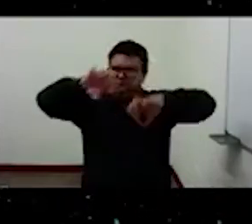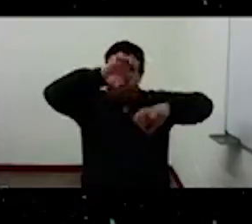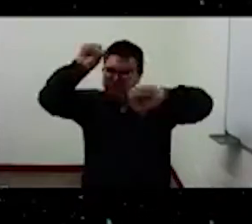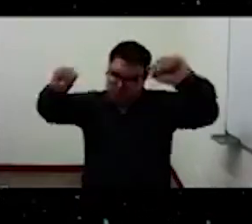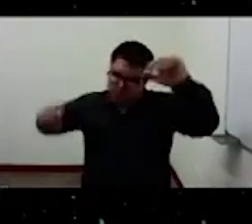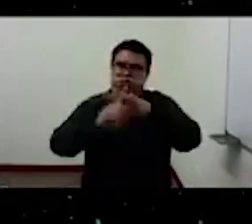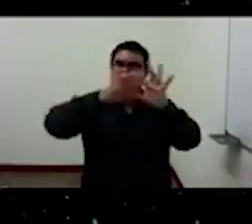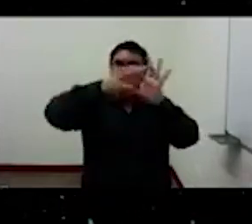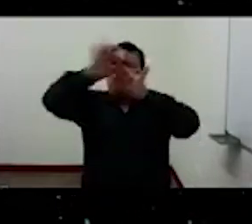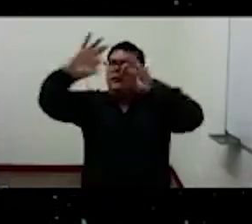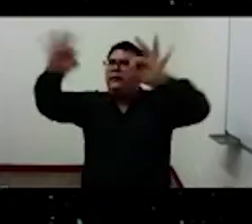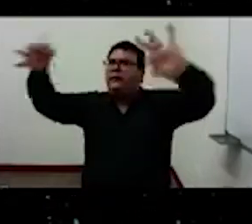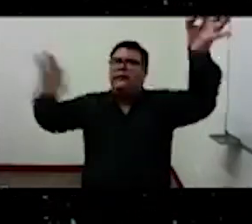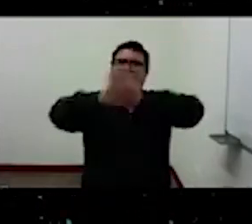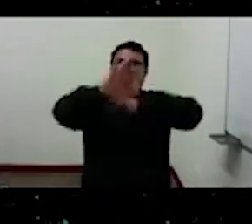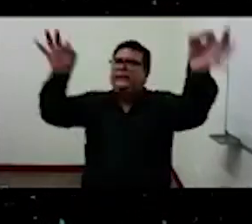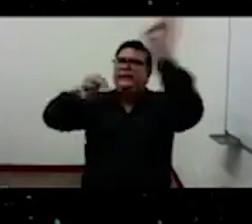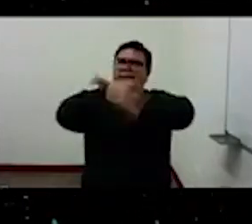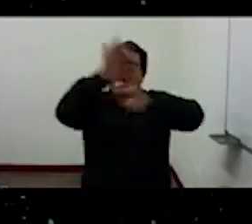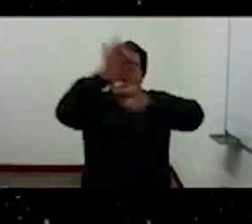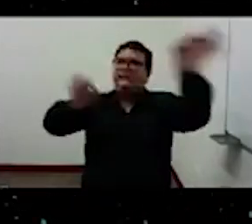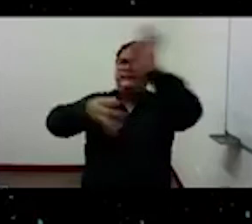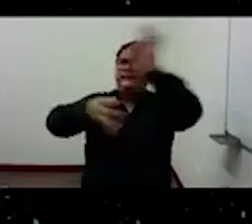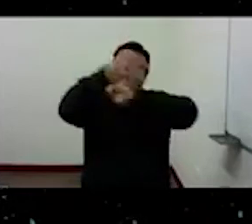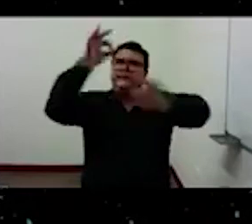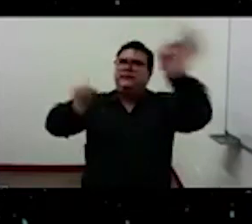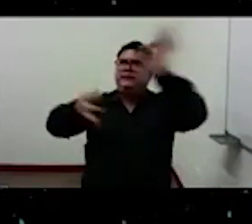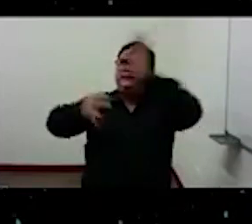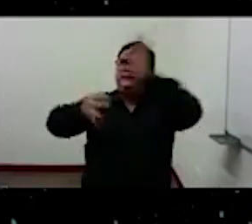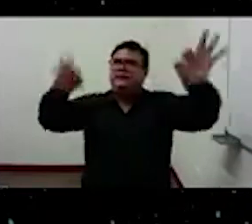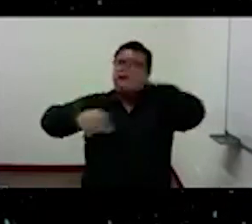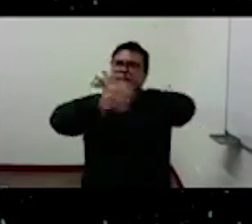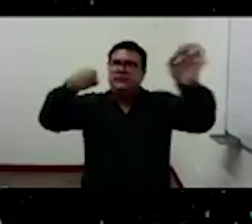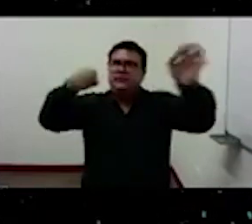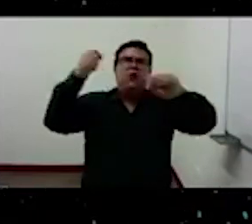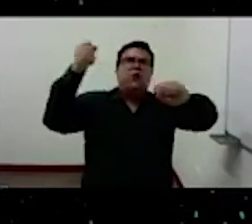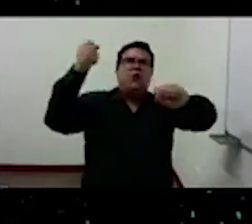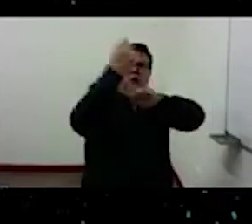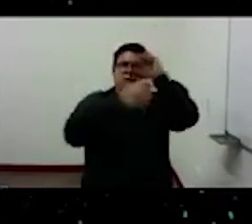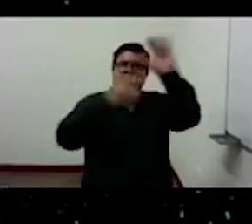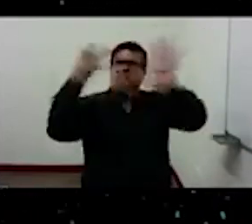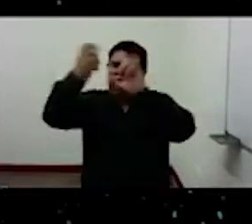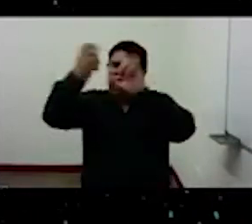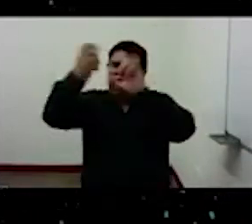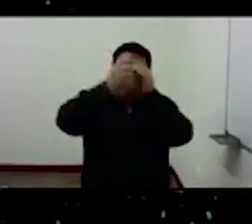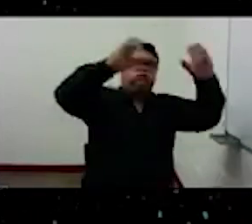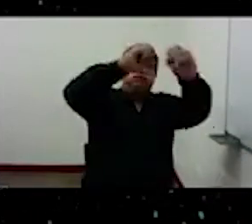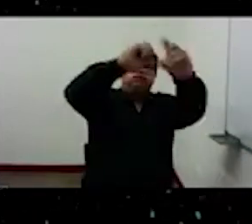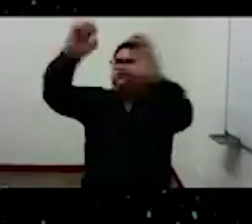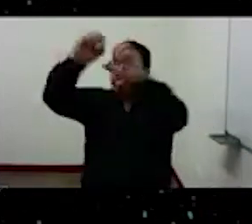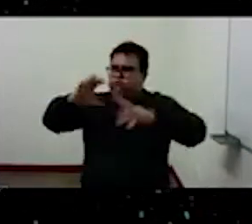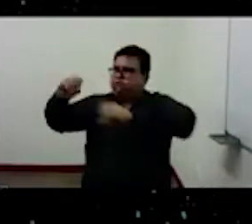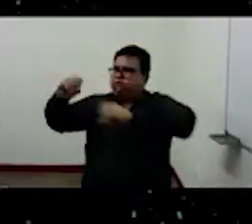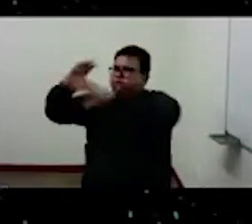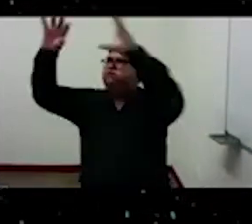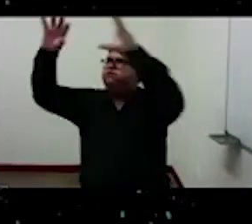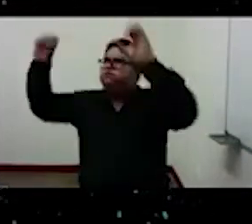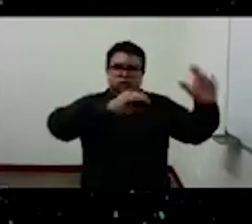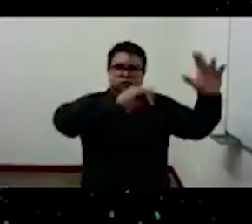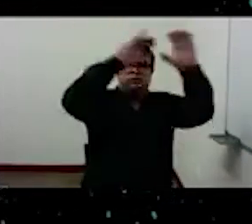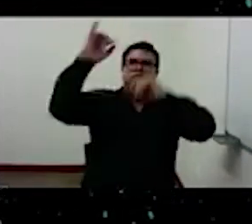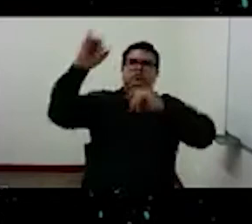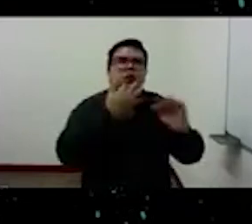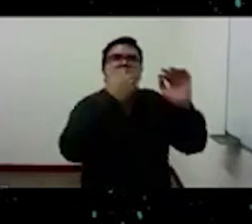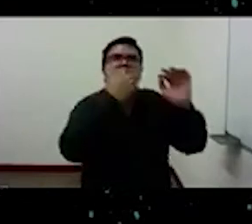que implosionan inmediatamente para dar lugar a un segundo estallido de dimensiones absolutamente cromáticas.